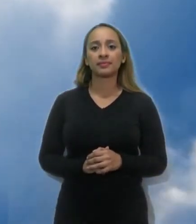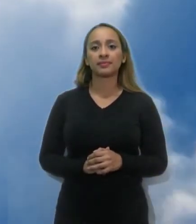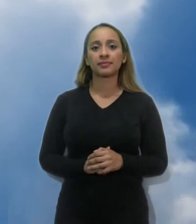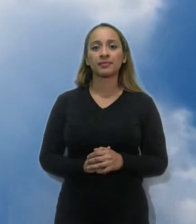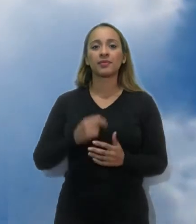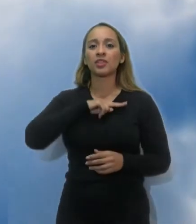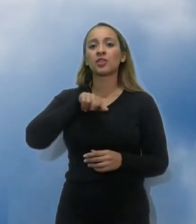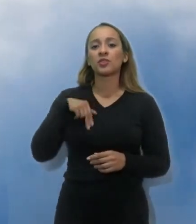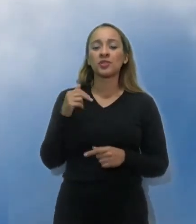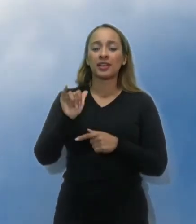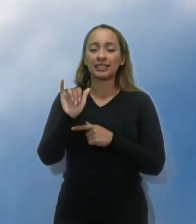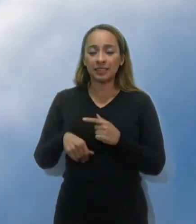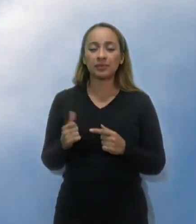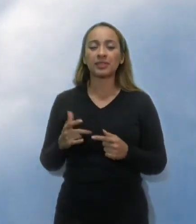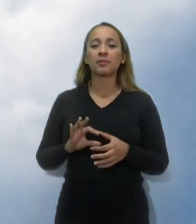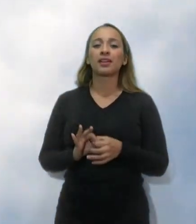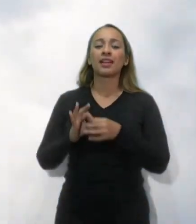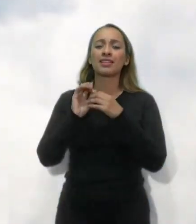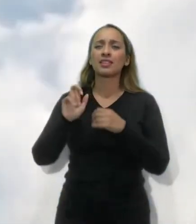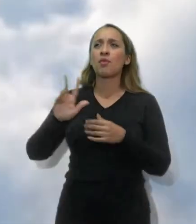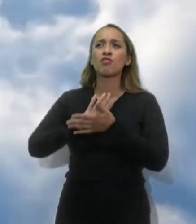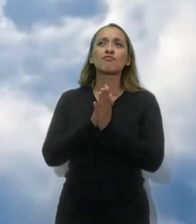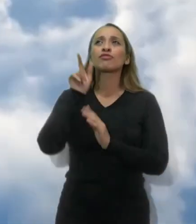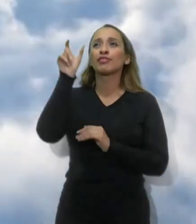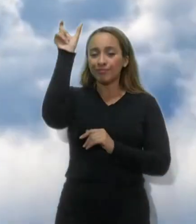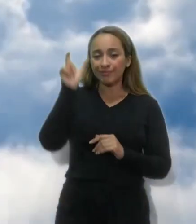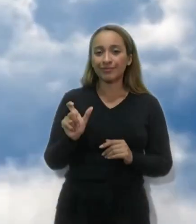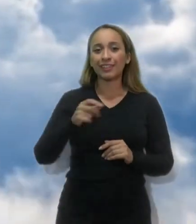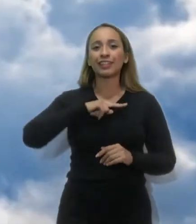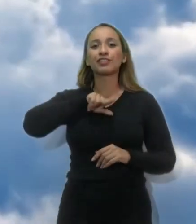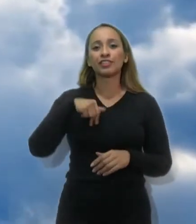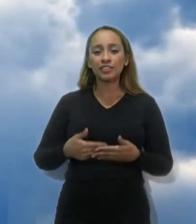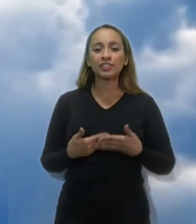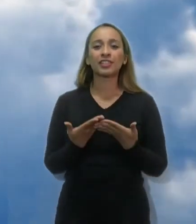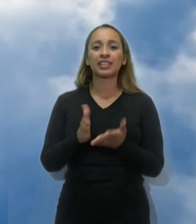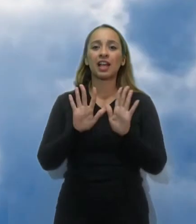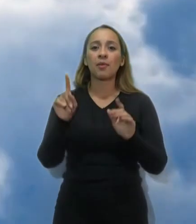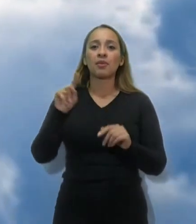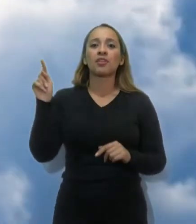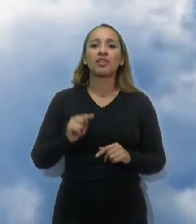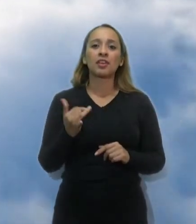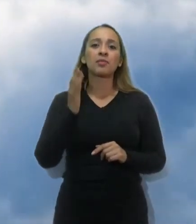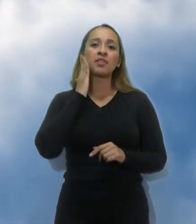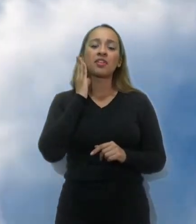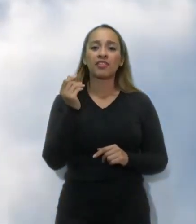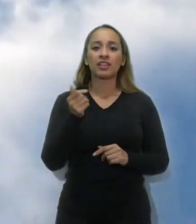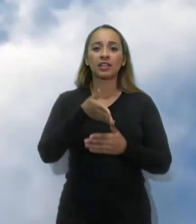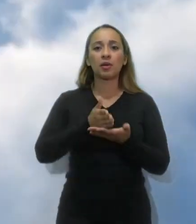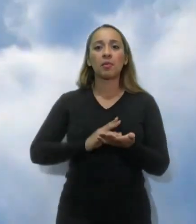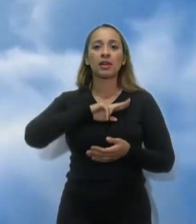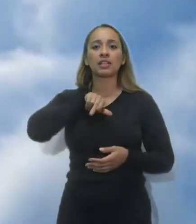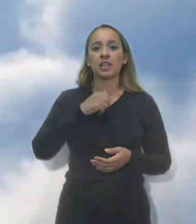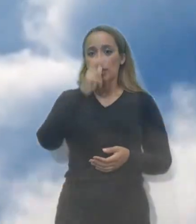En reconocimiento y gratitud a Cristo por todo lo que es, entregamos los diezmos y ofrendas como parte de nuestra adoración.